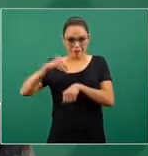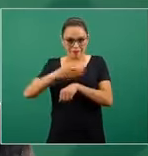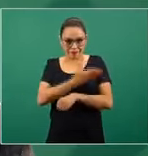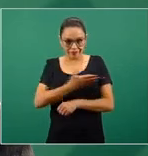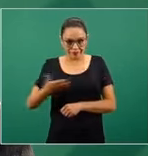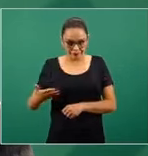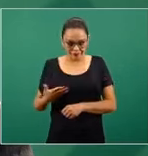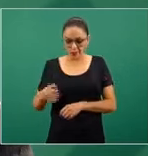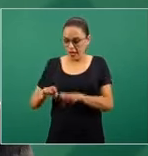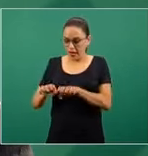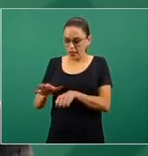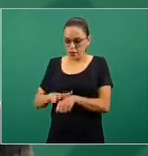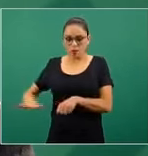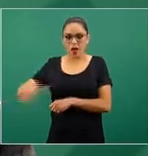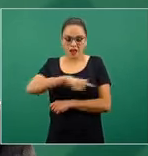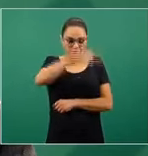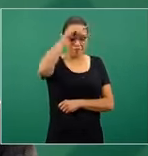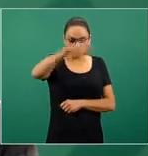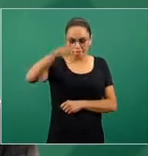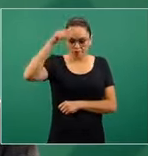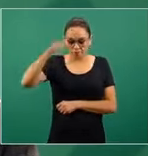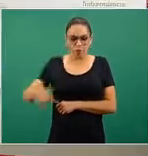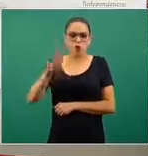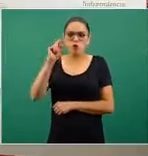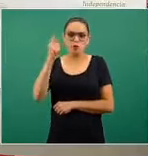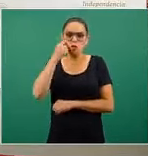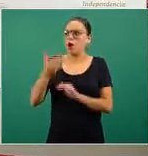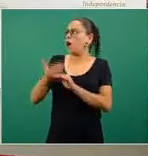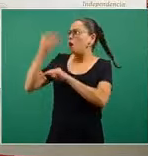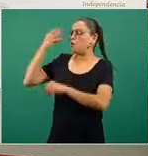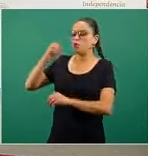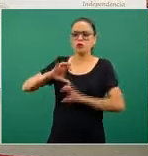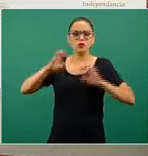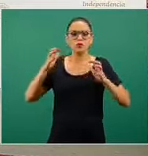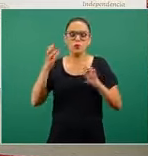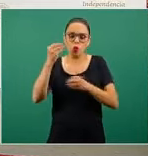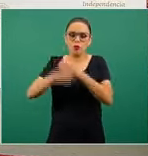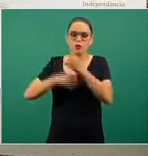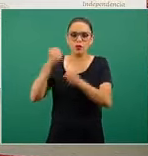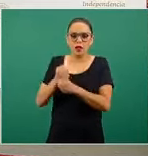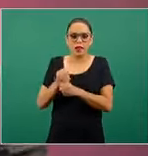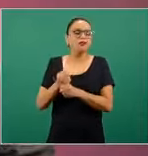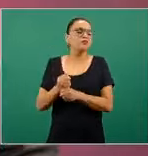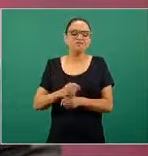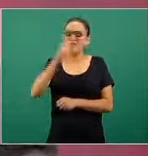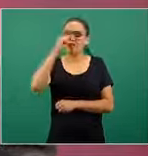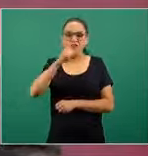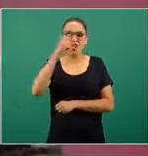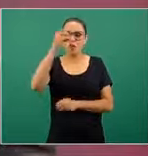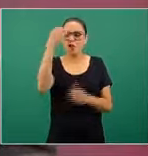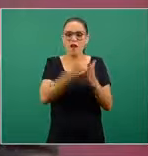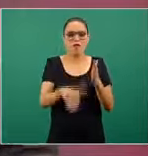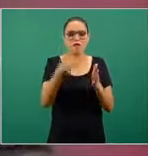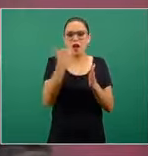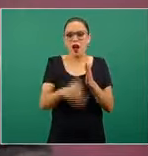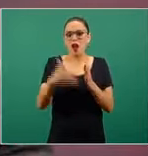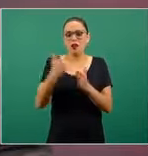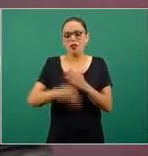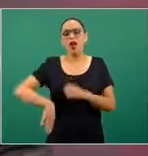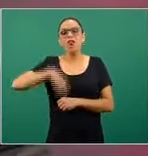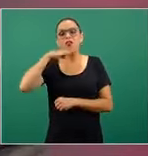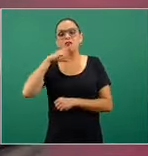muchos años de no ser una red competente. Recordar que la inversión se requiere hacer de manera